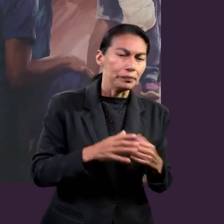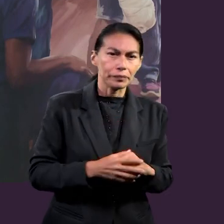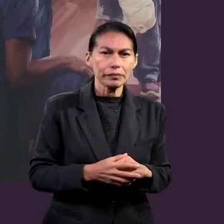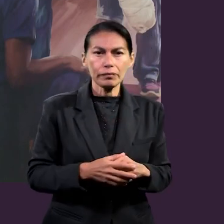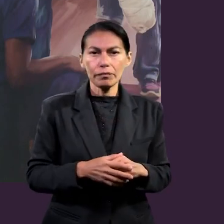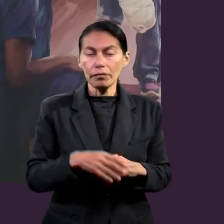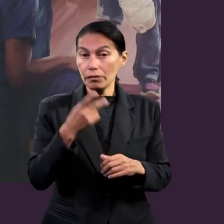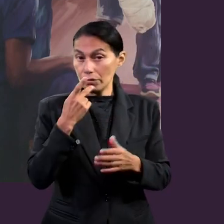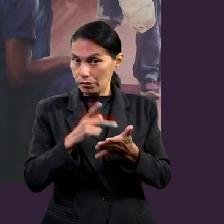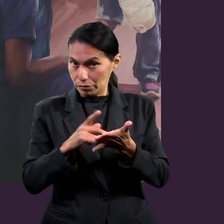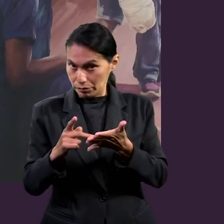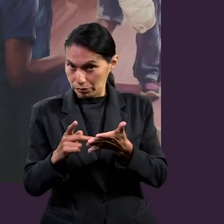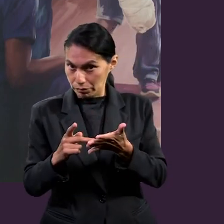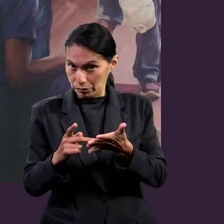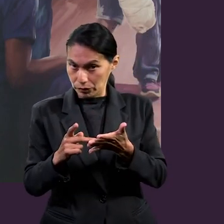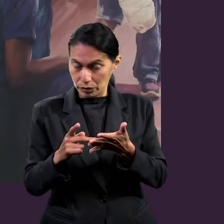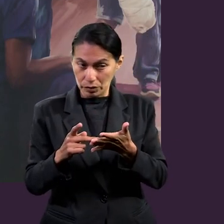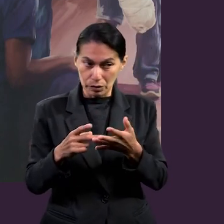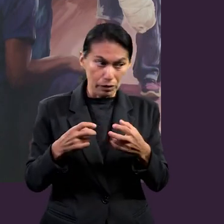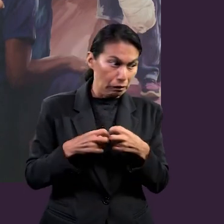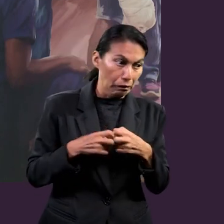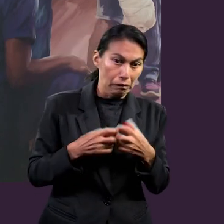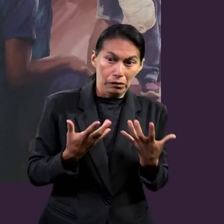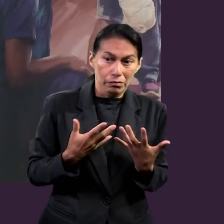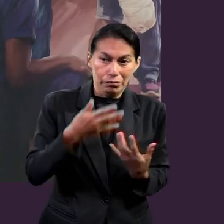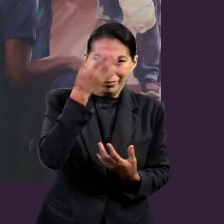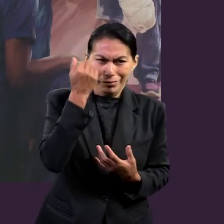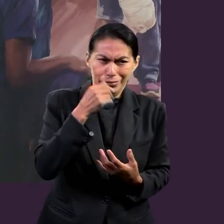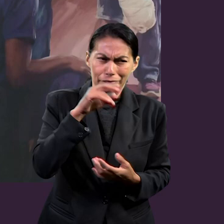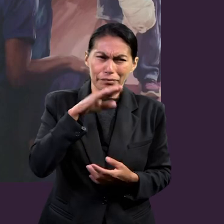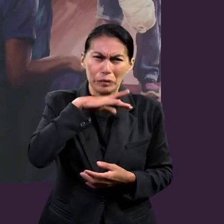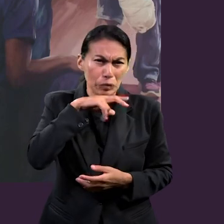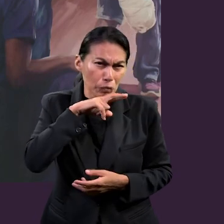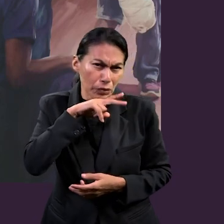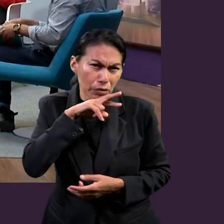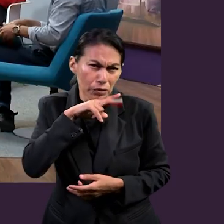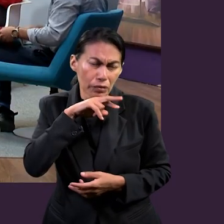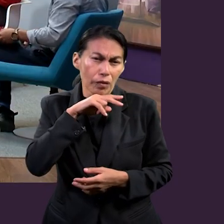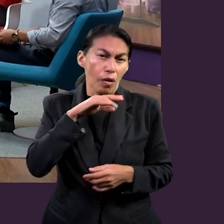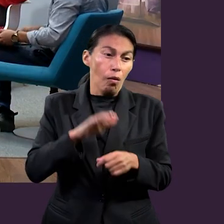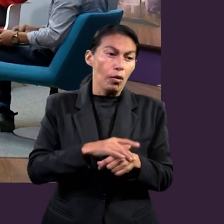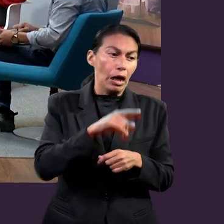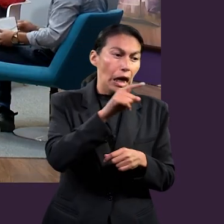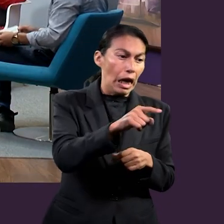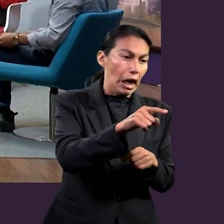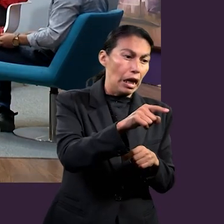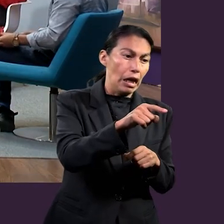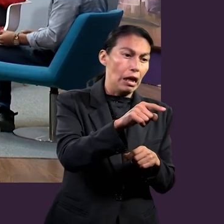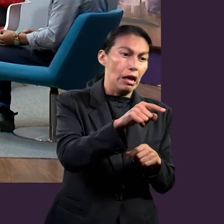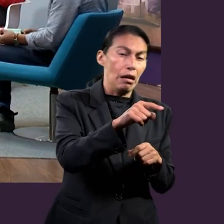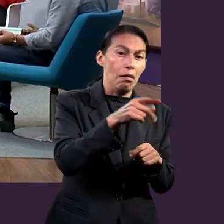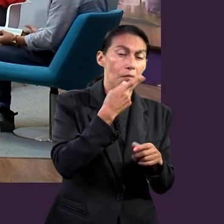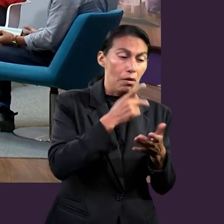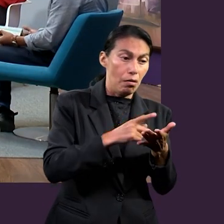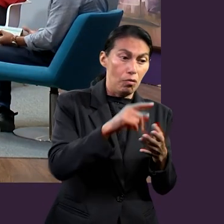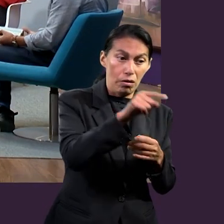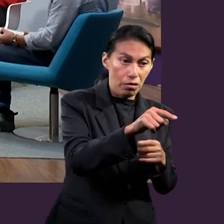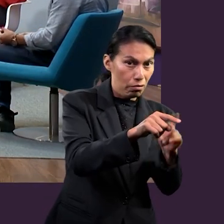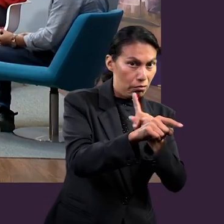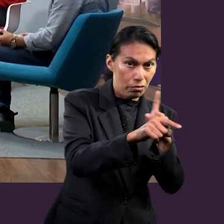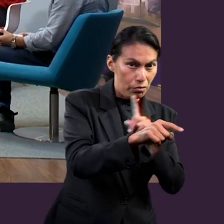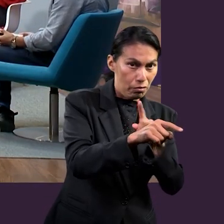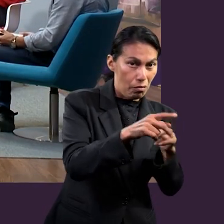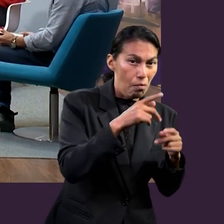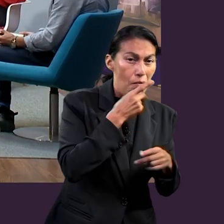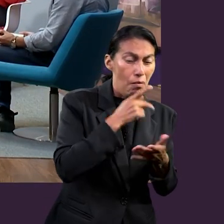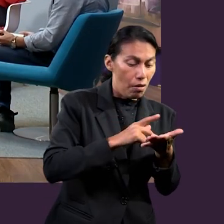Pablo estaba realmente estresado, no sé, estaba preocupado, porque él ya no estaba con ellos, estaba en la cárcel, estaba preocupado para ver